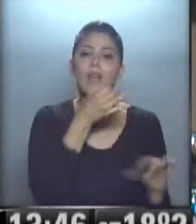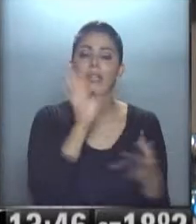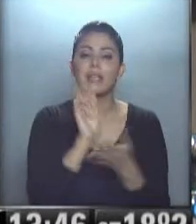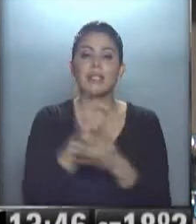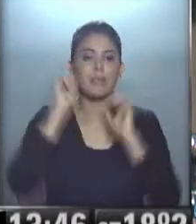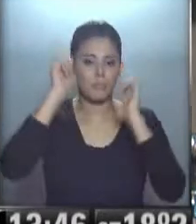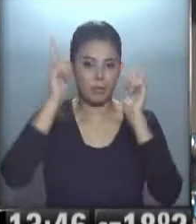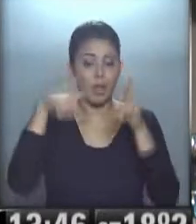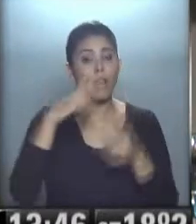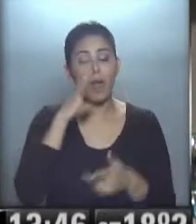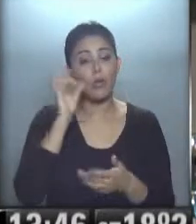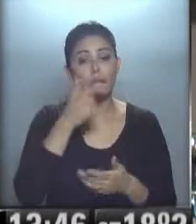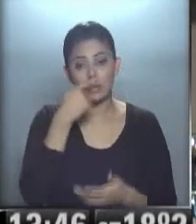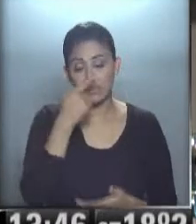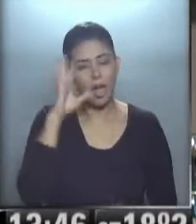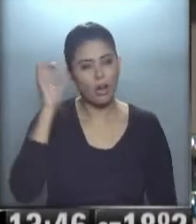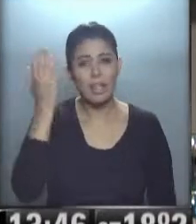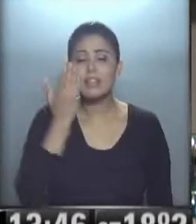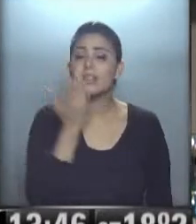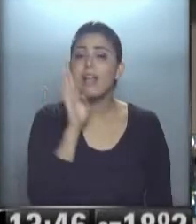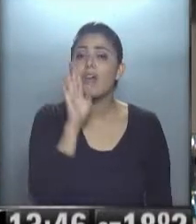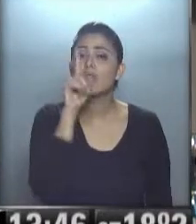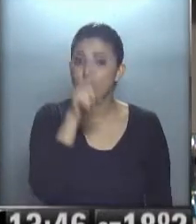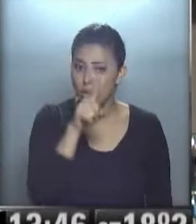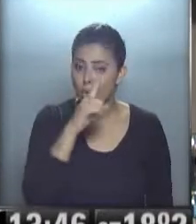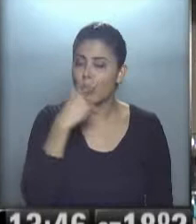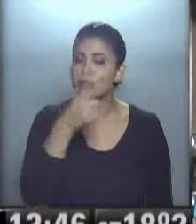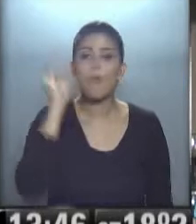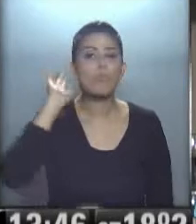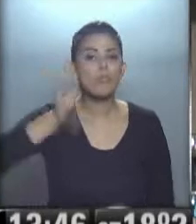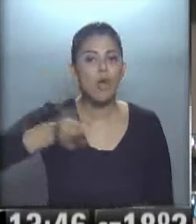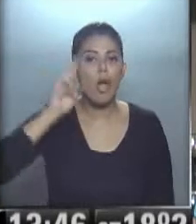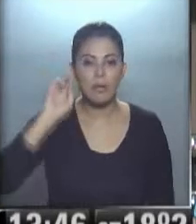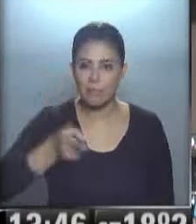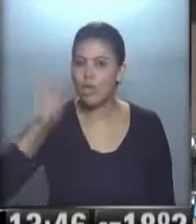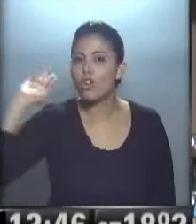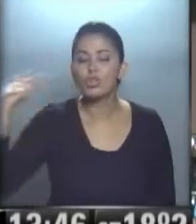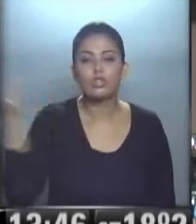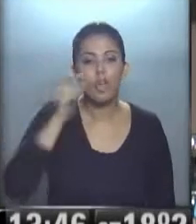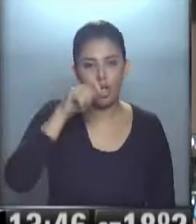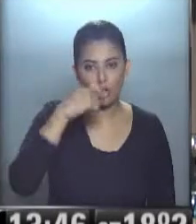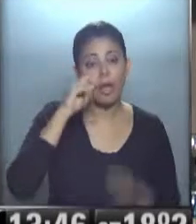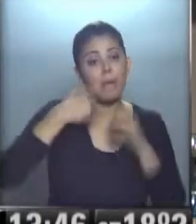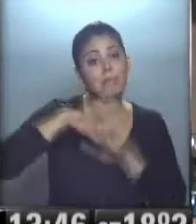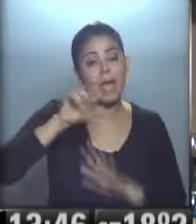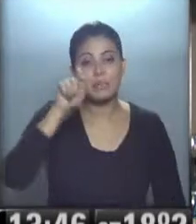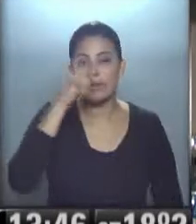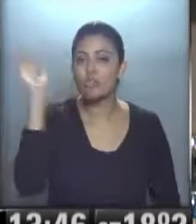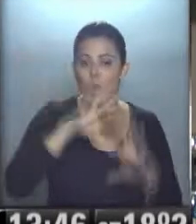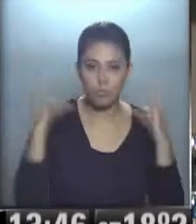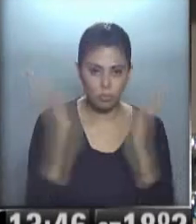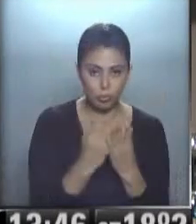la apuesta es interesante recordemos que eeuu es el país que sostiene la prohibición de todas las drogas y especialmente de la marihuana en todo el